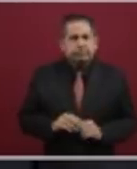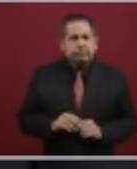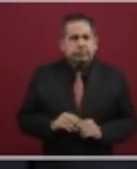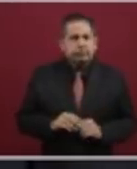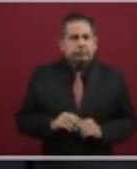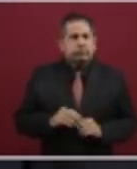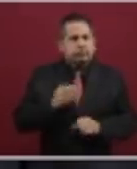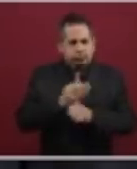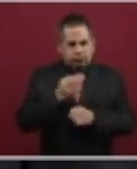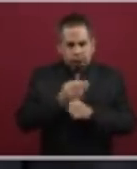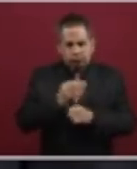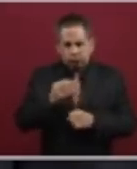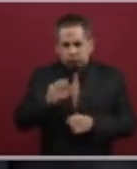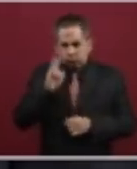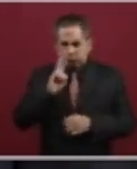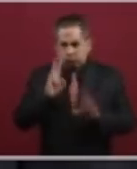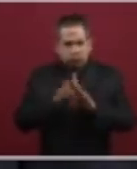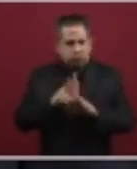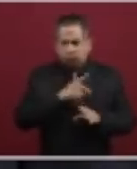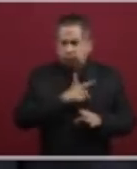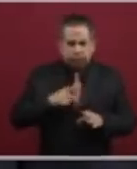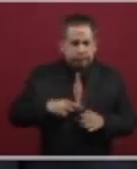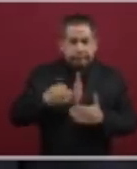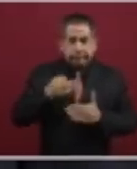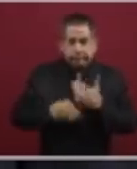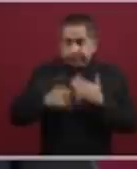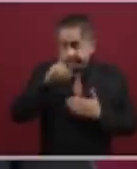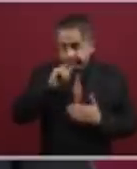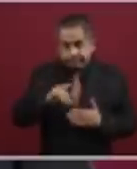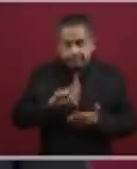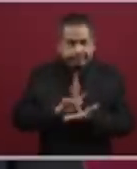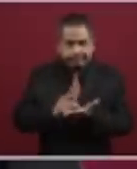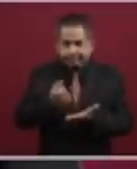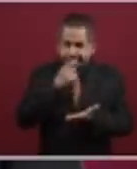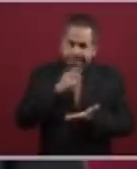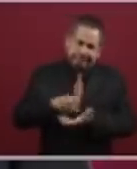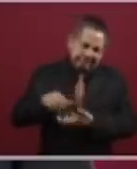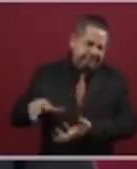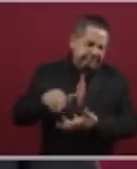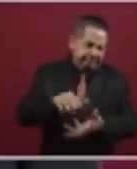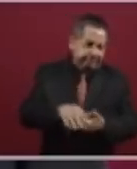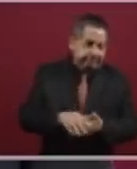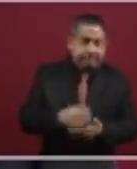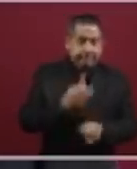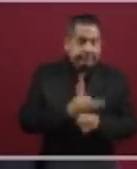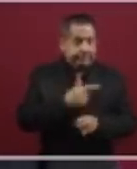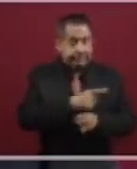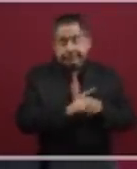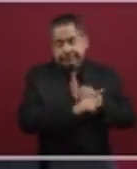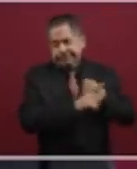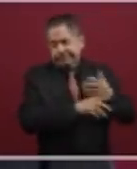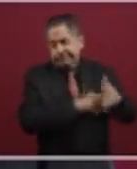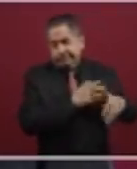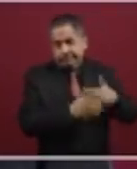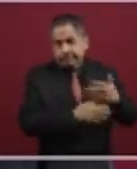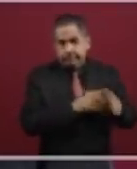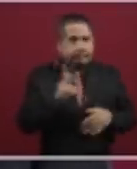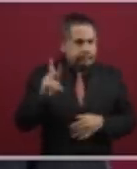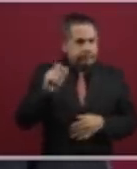Estamos nosotros procurando que no falten las medicinas, aún con este